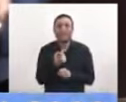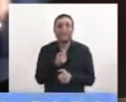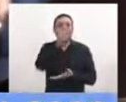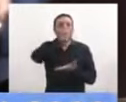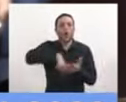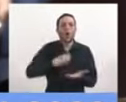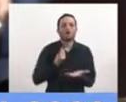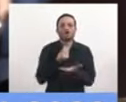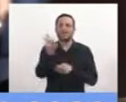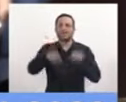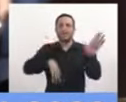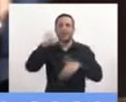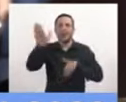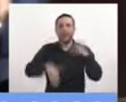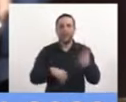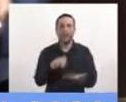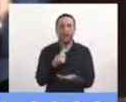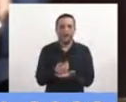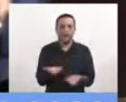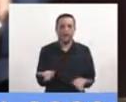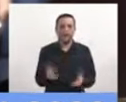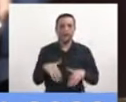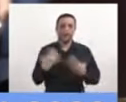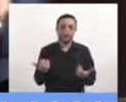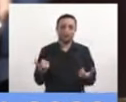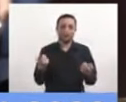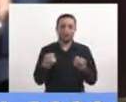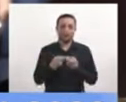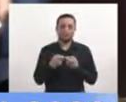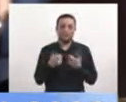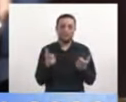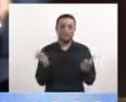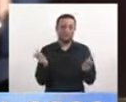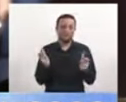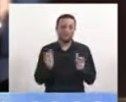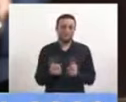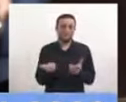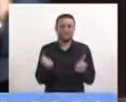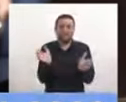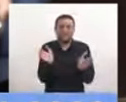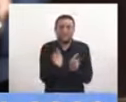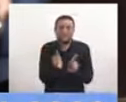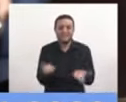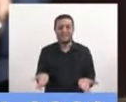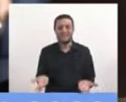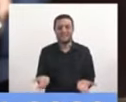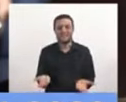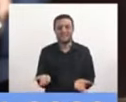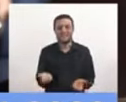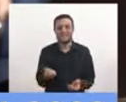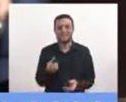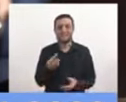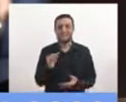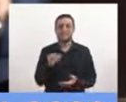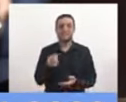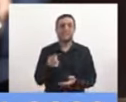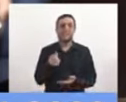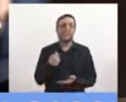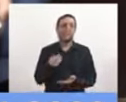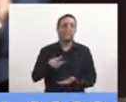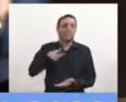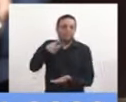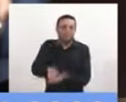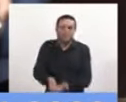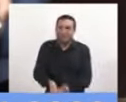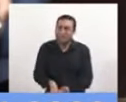podemos, y eso requiere otro Estado. Va a requerir un Estado no colonizado